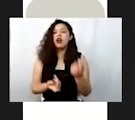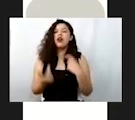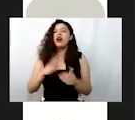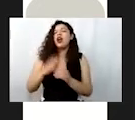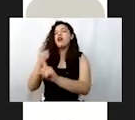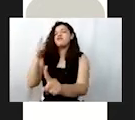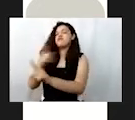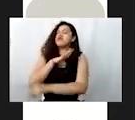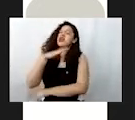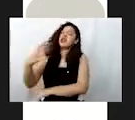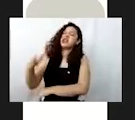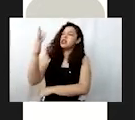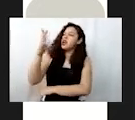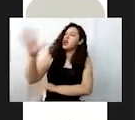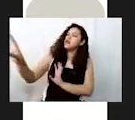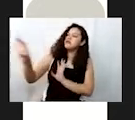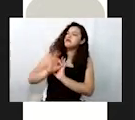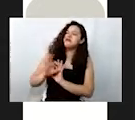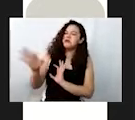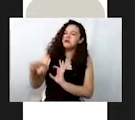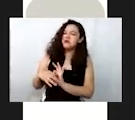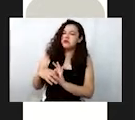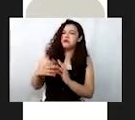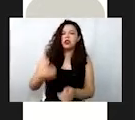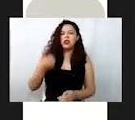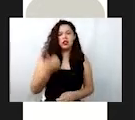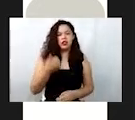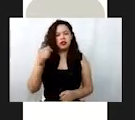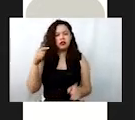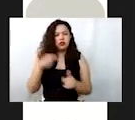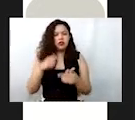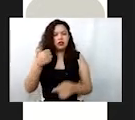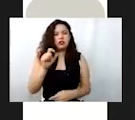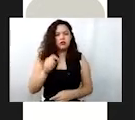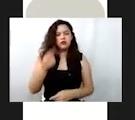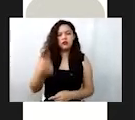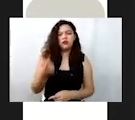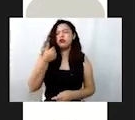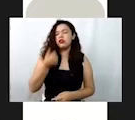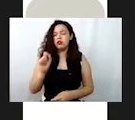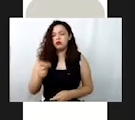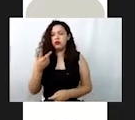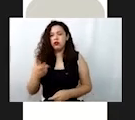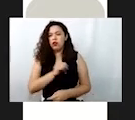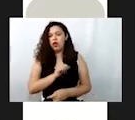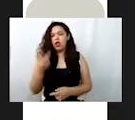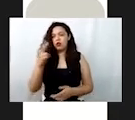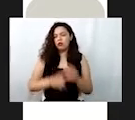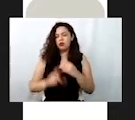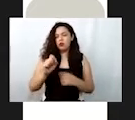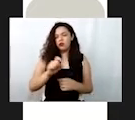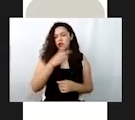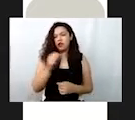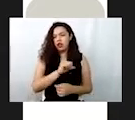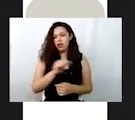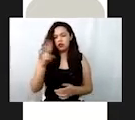general. Aquí pues identifican metas 6.1 y metas 6.2, de aquí al 2030 lograr el acceso universal y